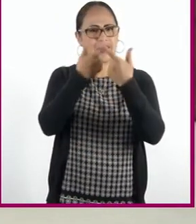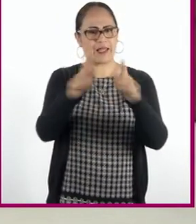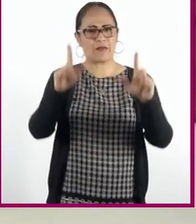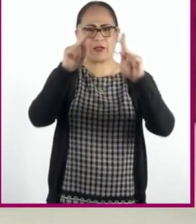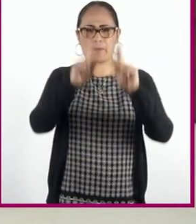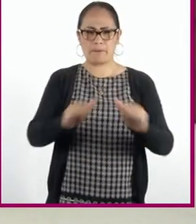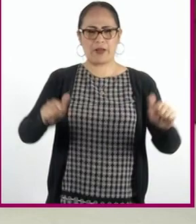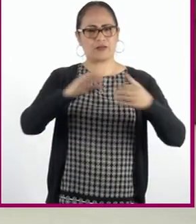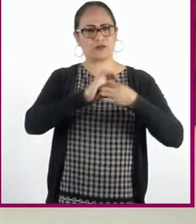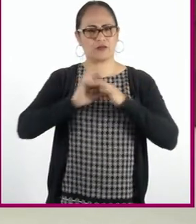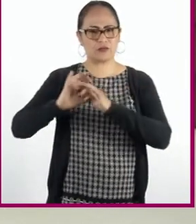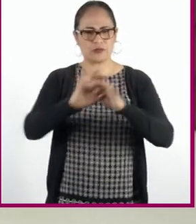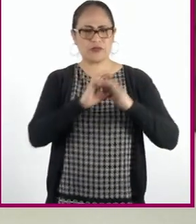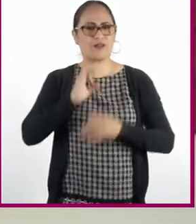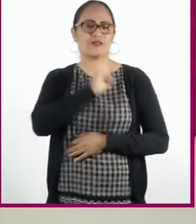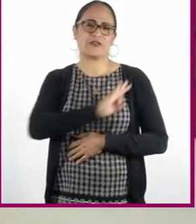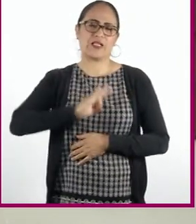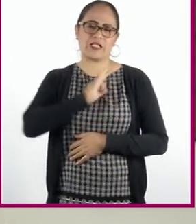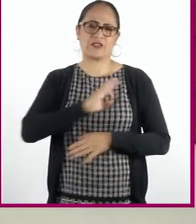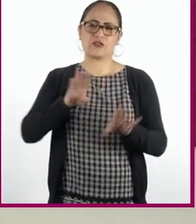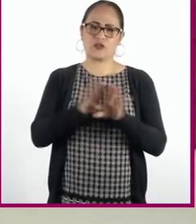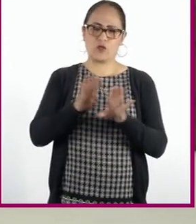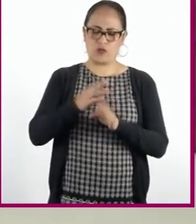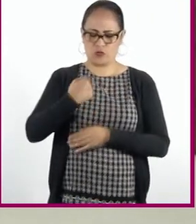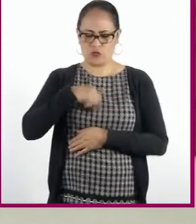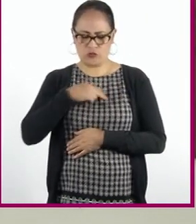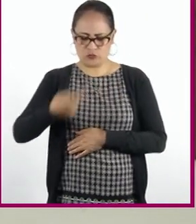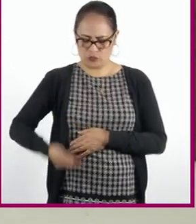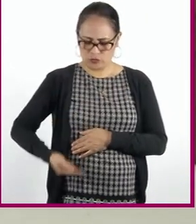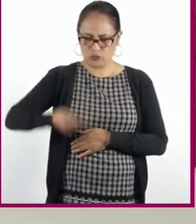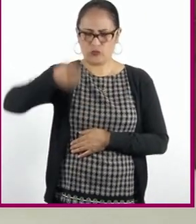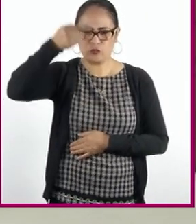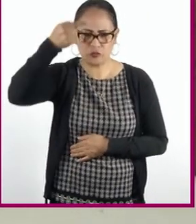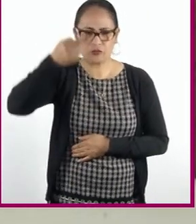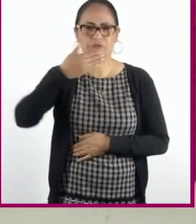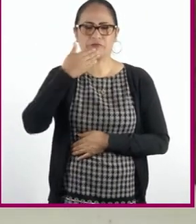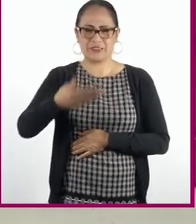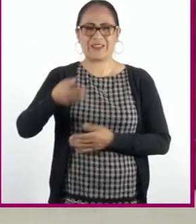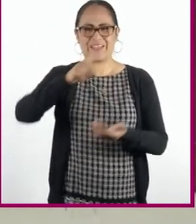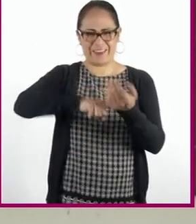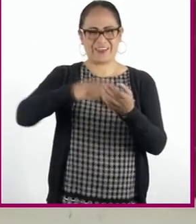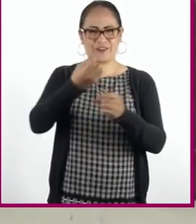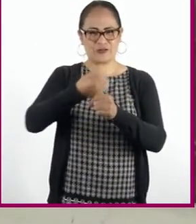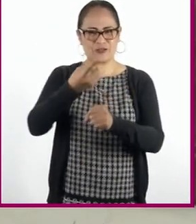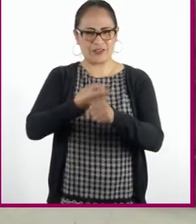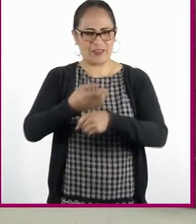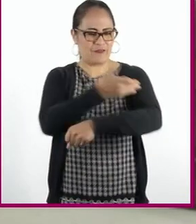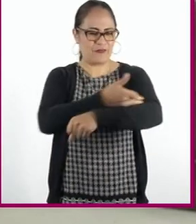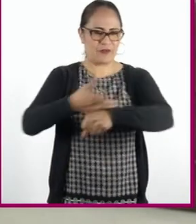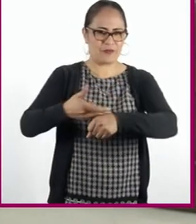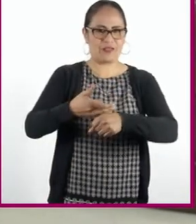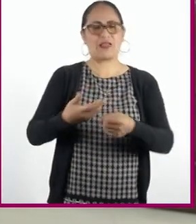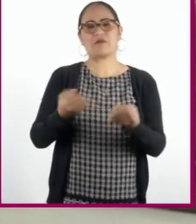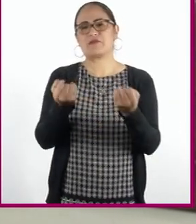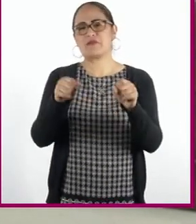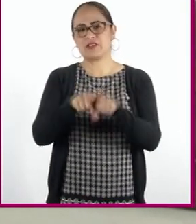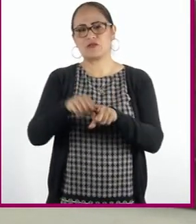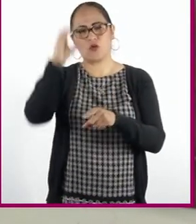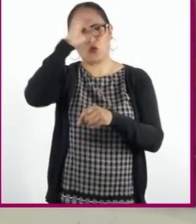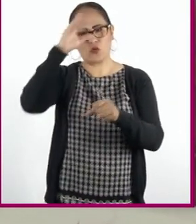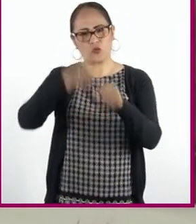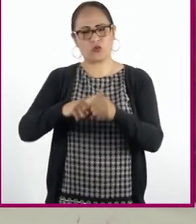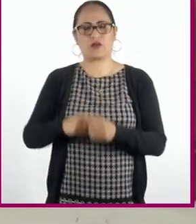solidaria y feliz, al desarrollarnos como miembros de una sociedad en la vida familiar y cultural. La defensa de